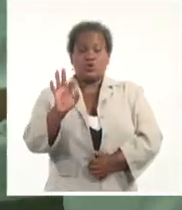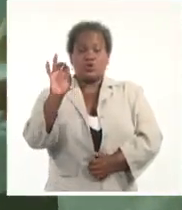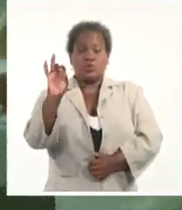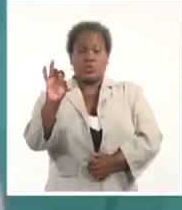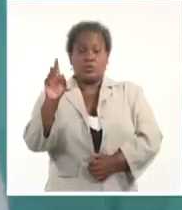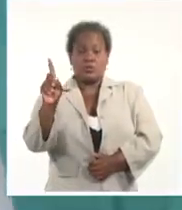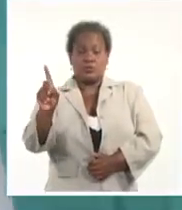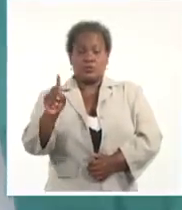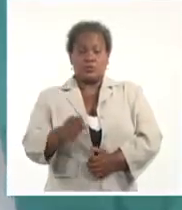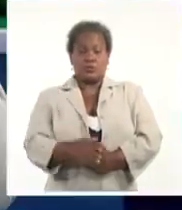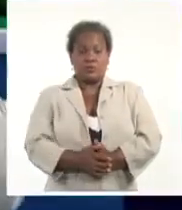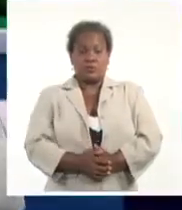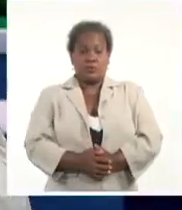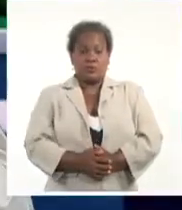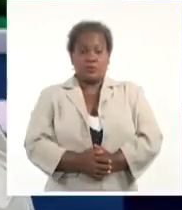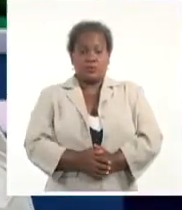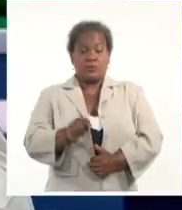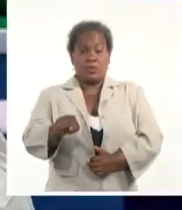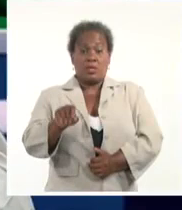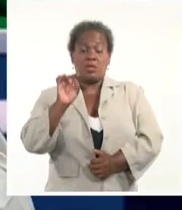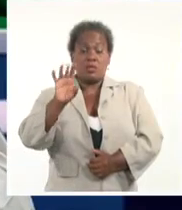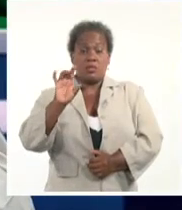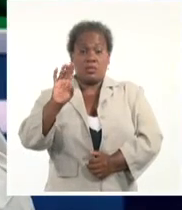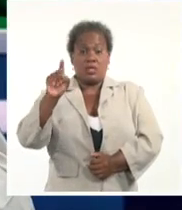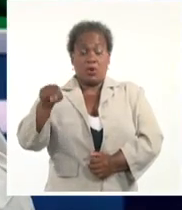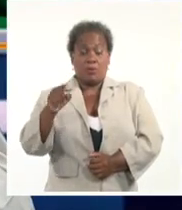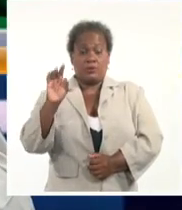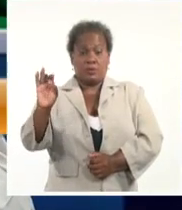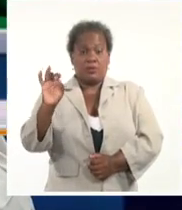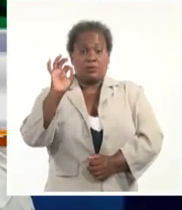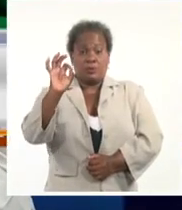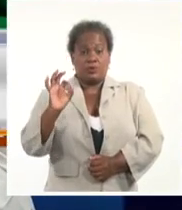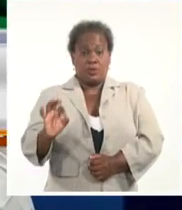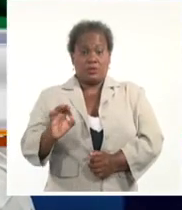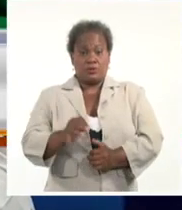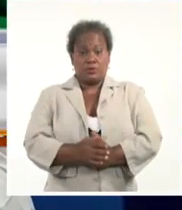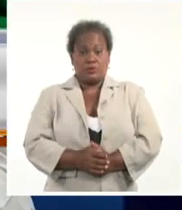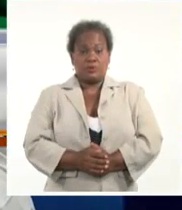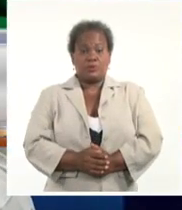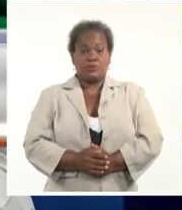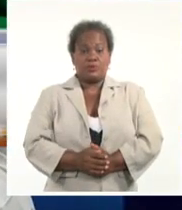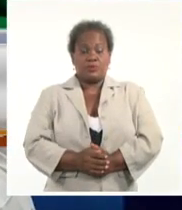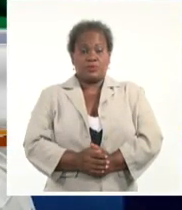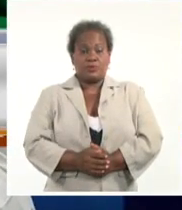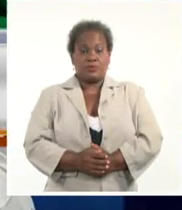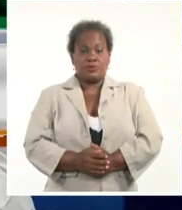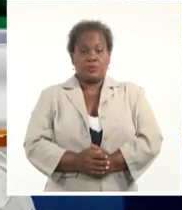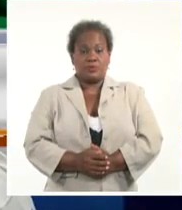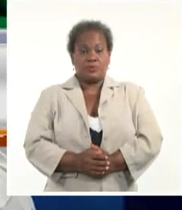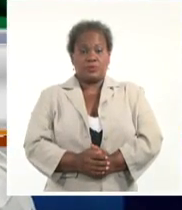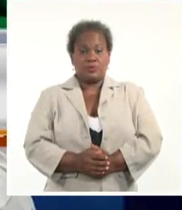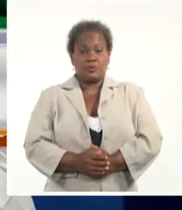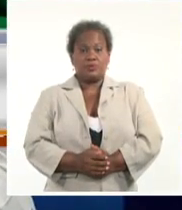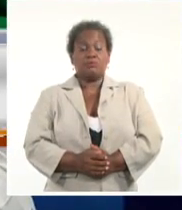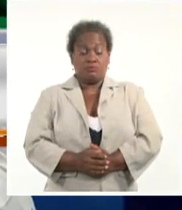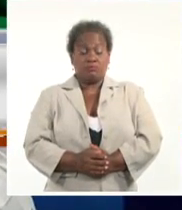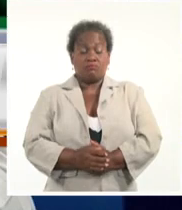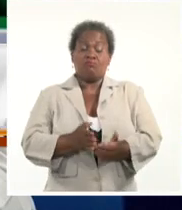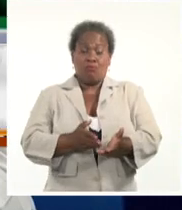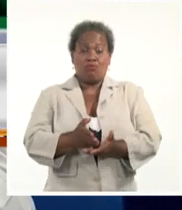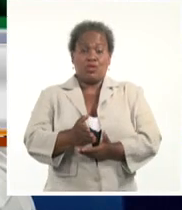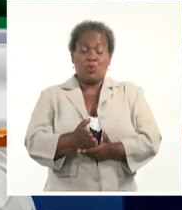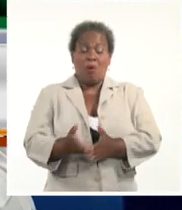871, que es el 15,5% de todos los casos diagnosticados. Sigue siendo muy elevada